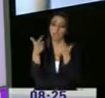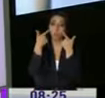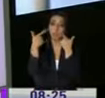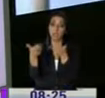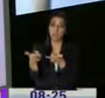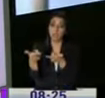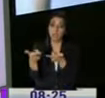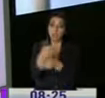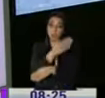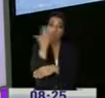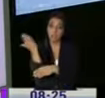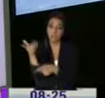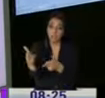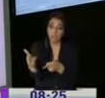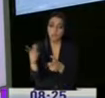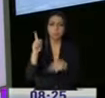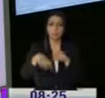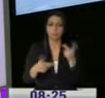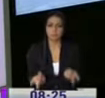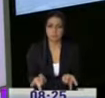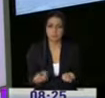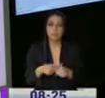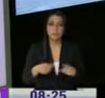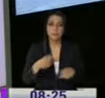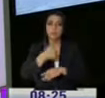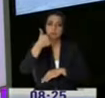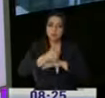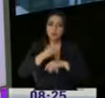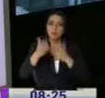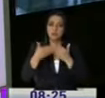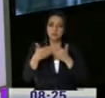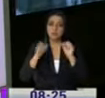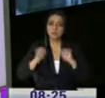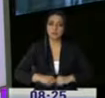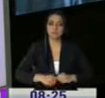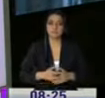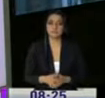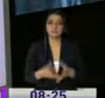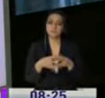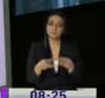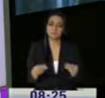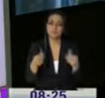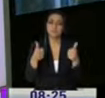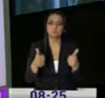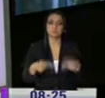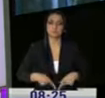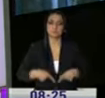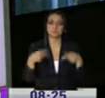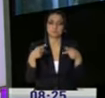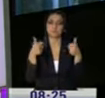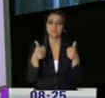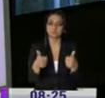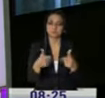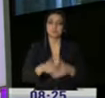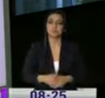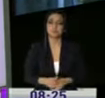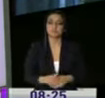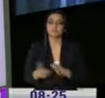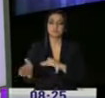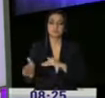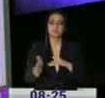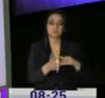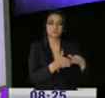basura, es complicado. Pero autoridades, démosles facilidades y tratemos de darles mejor vivir a este sector de la ciudad. Vamos ahora con Andrea